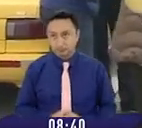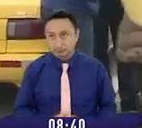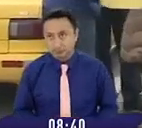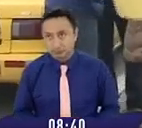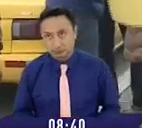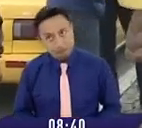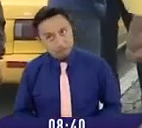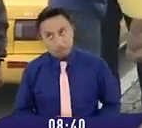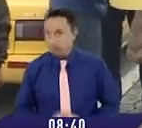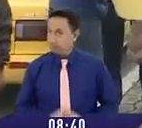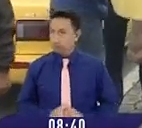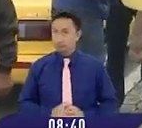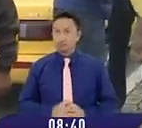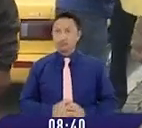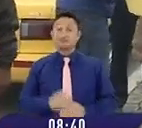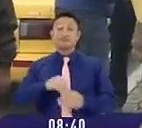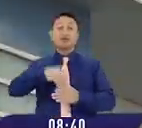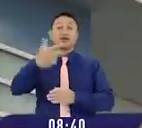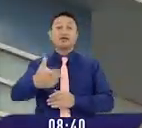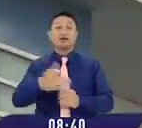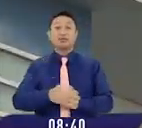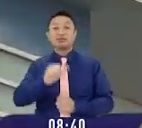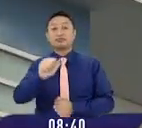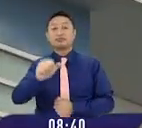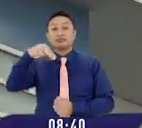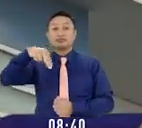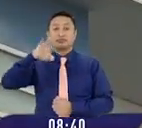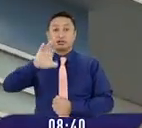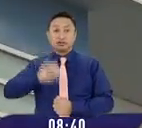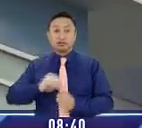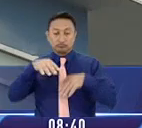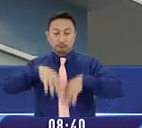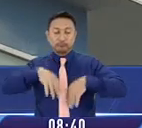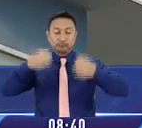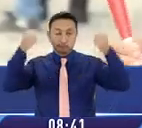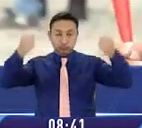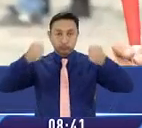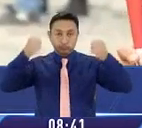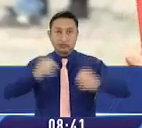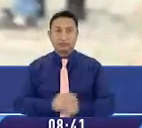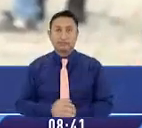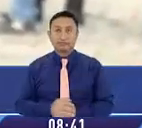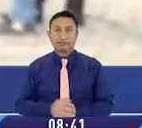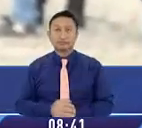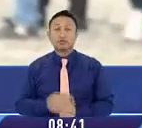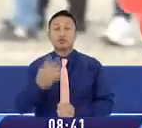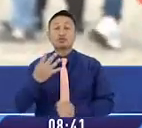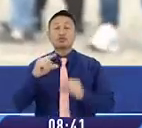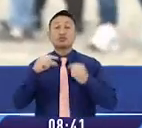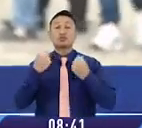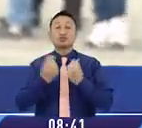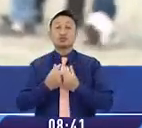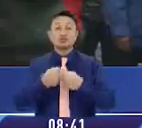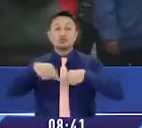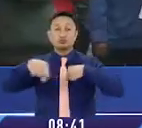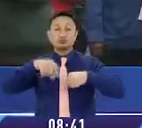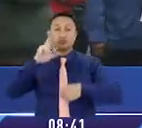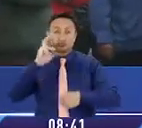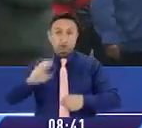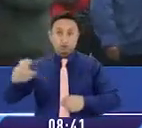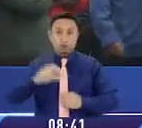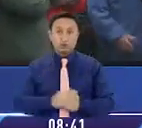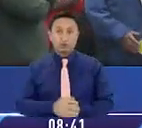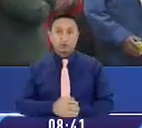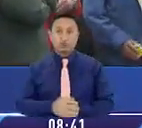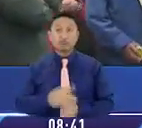hicieron una concentración en los exteriores de la Agencia Nacional de Tránsito en Quito. Representantes de 4 organizaciones del transporte turístico